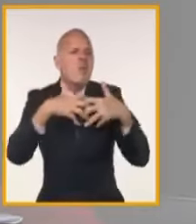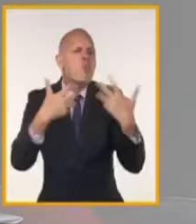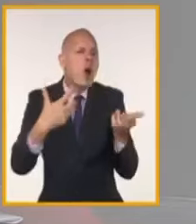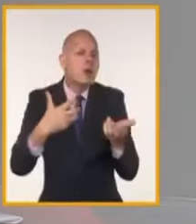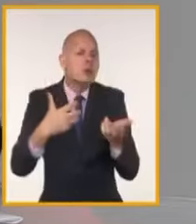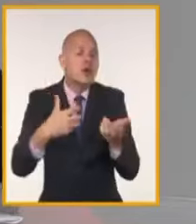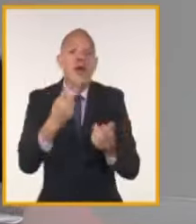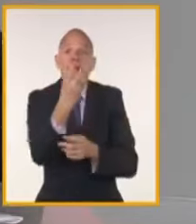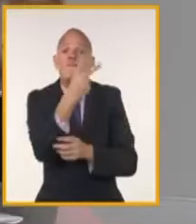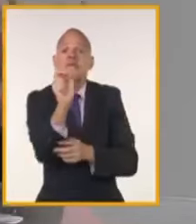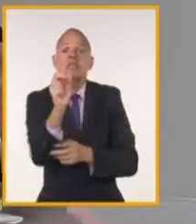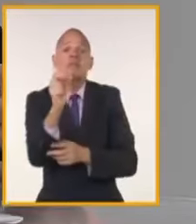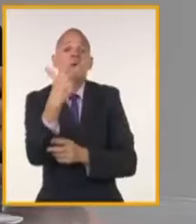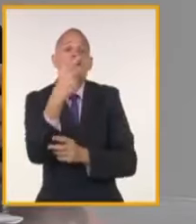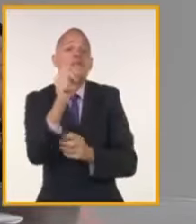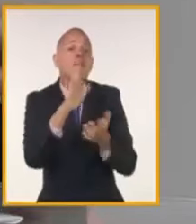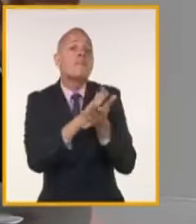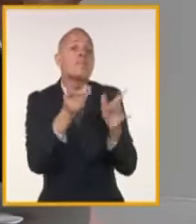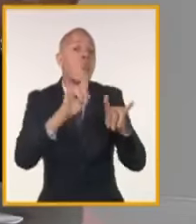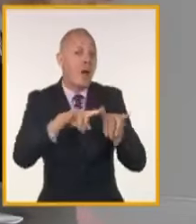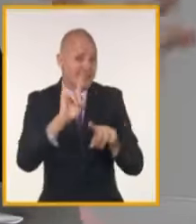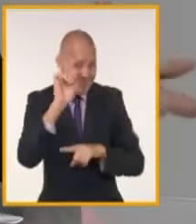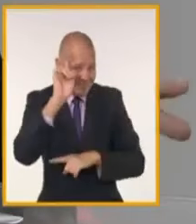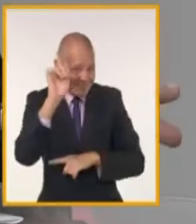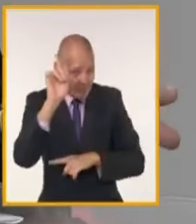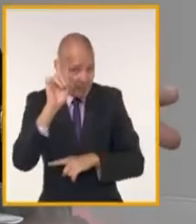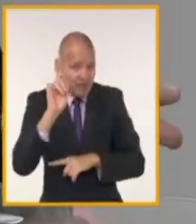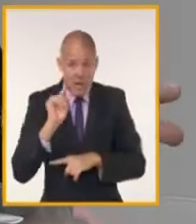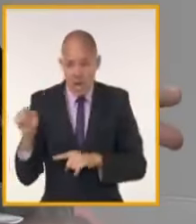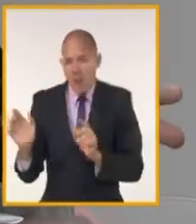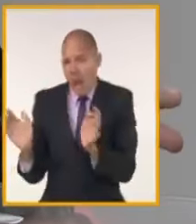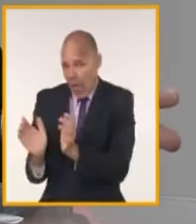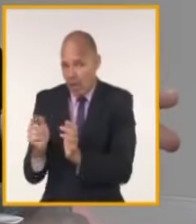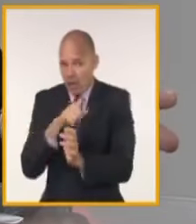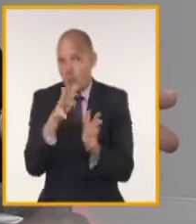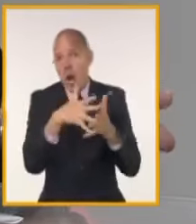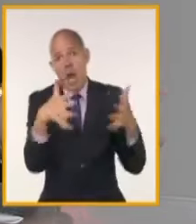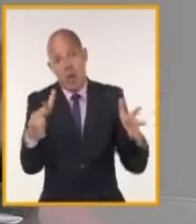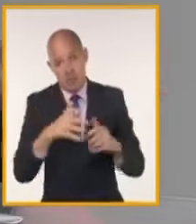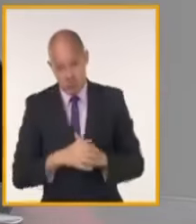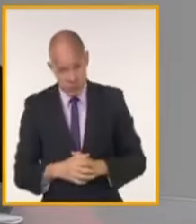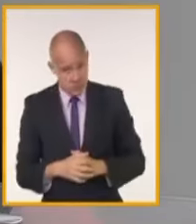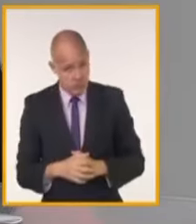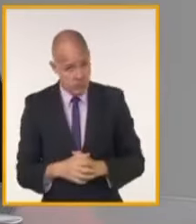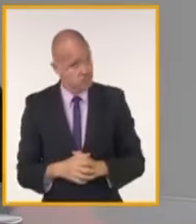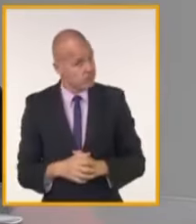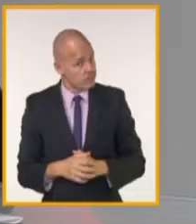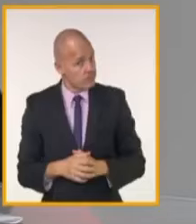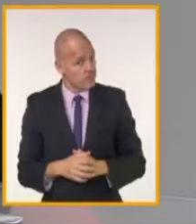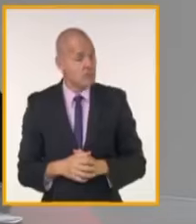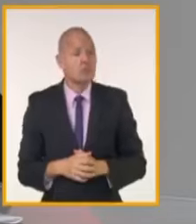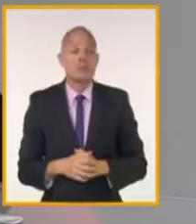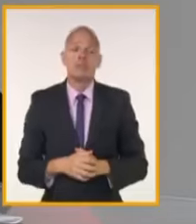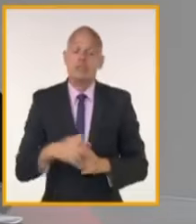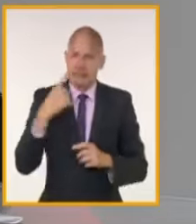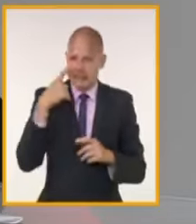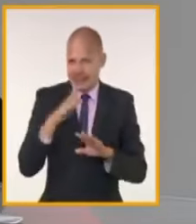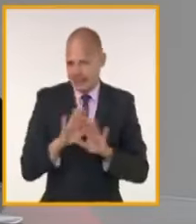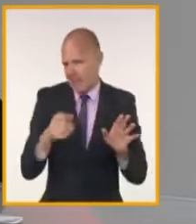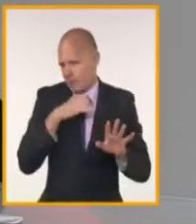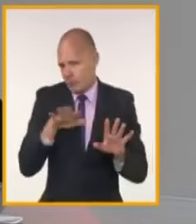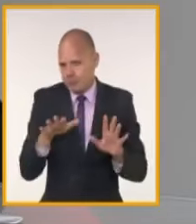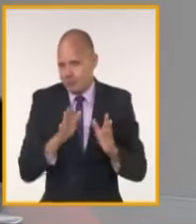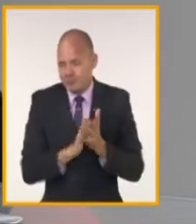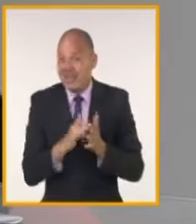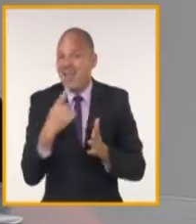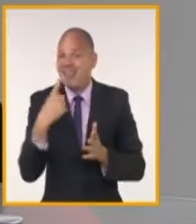cuando llegan los recursos se monten y se pongan en en servicio en servicio eso es lo que va a pasar con por ejemplo de esos